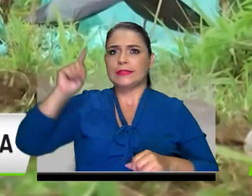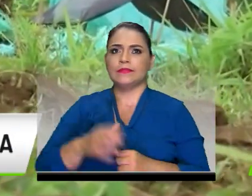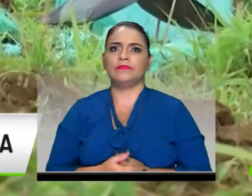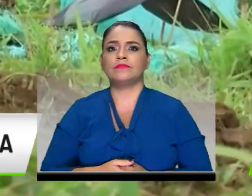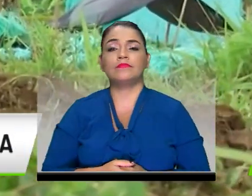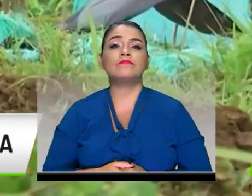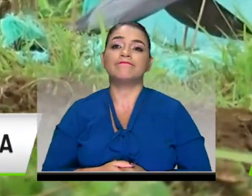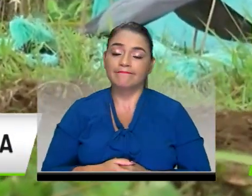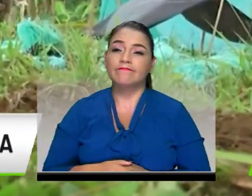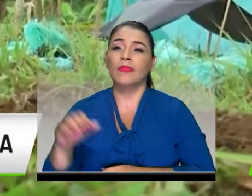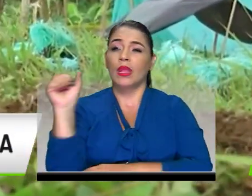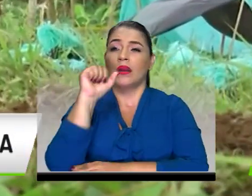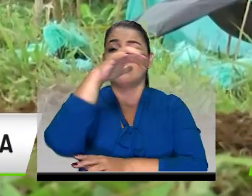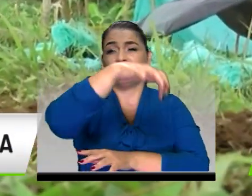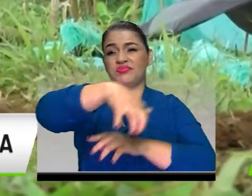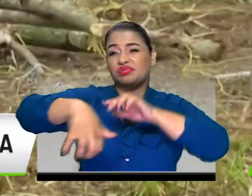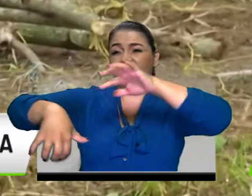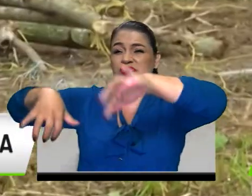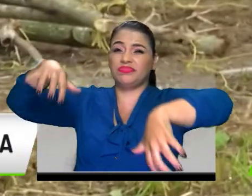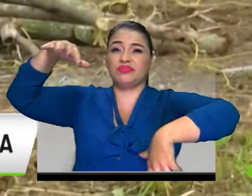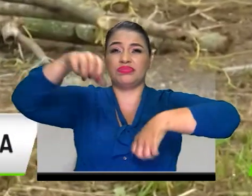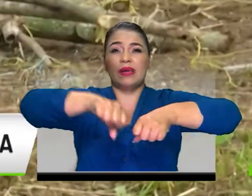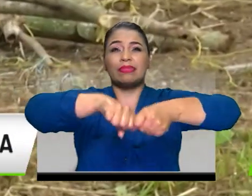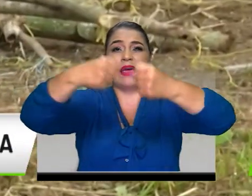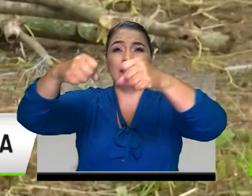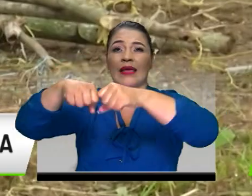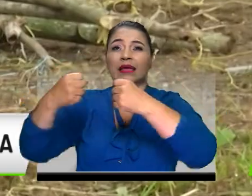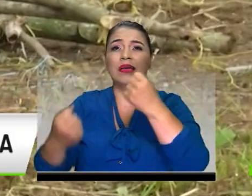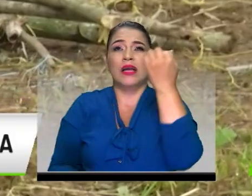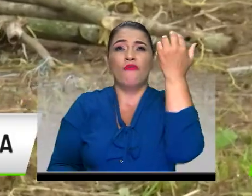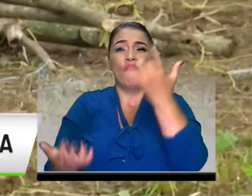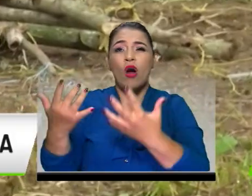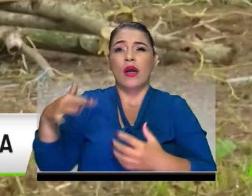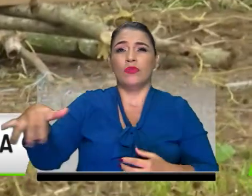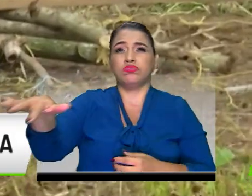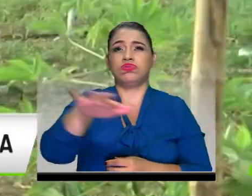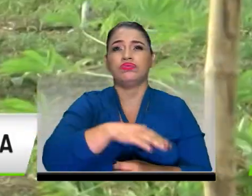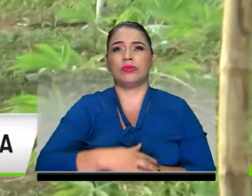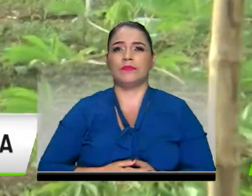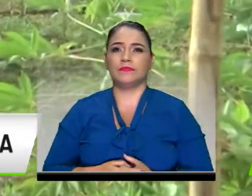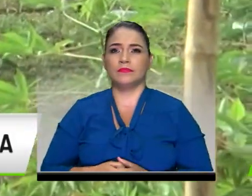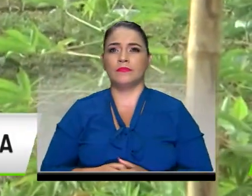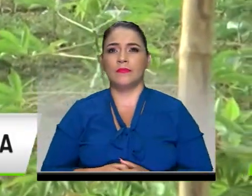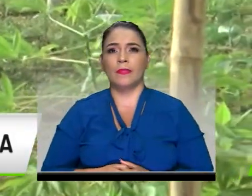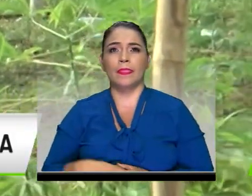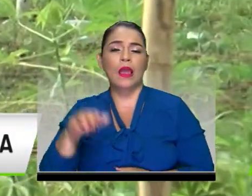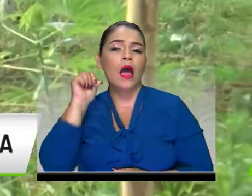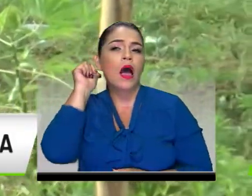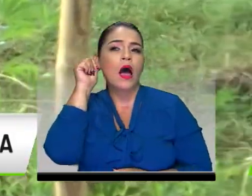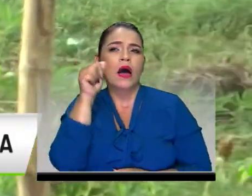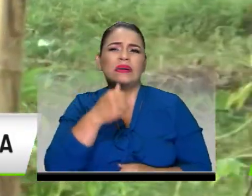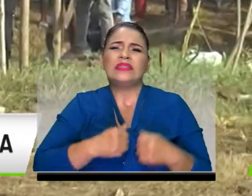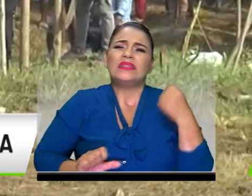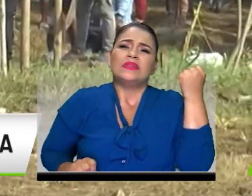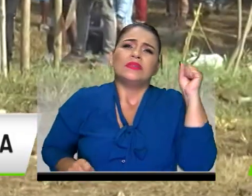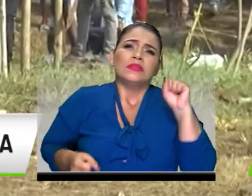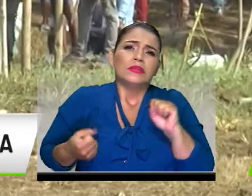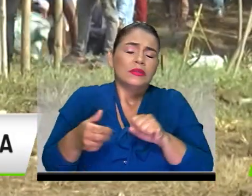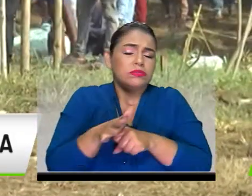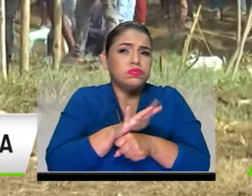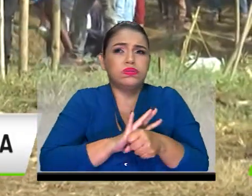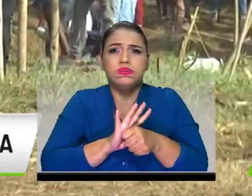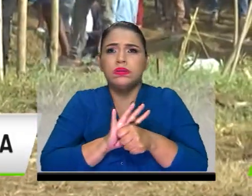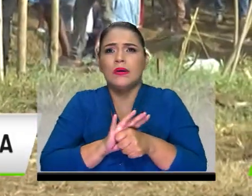maquinaria amarilla, derrumbaron los cambuches y le prendieron fuego a lo que encontraban. Las mujeres, angustiadas por la